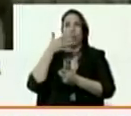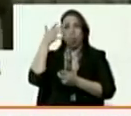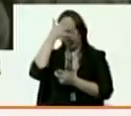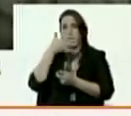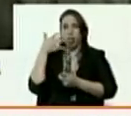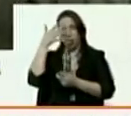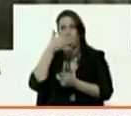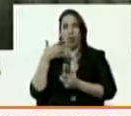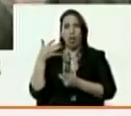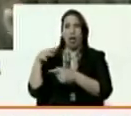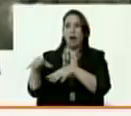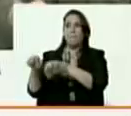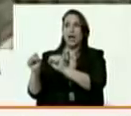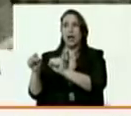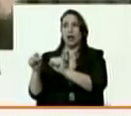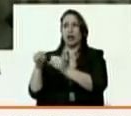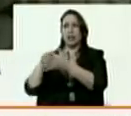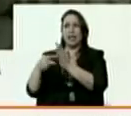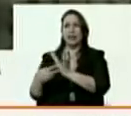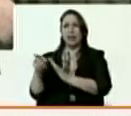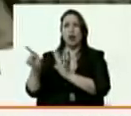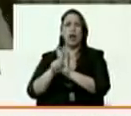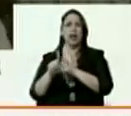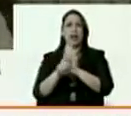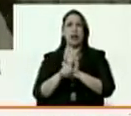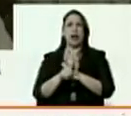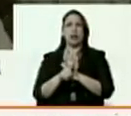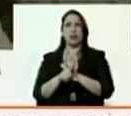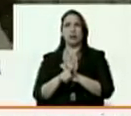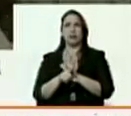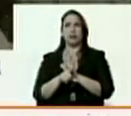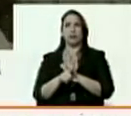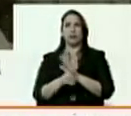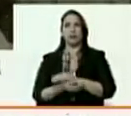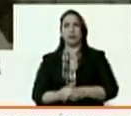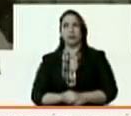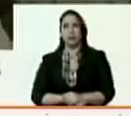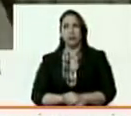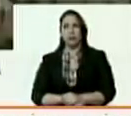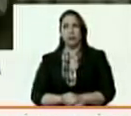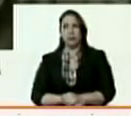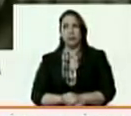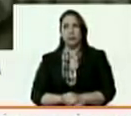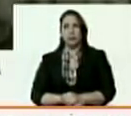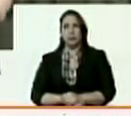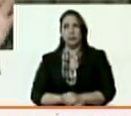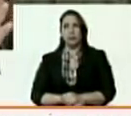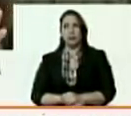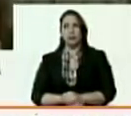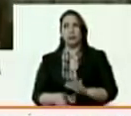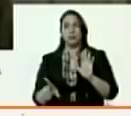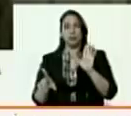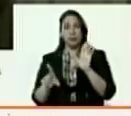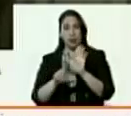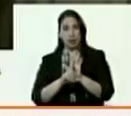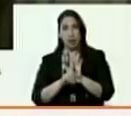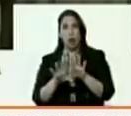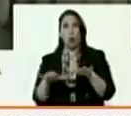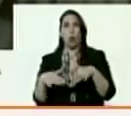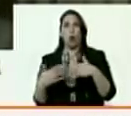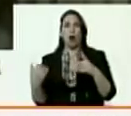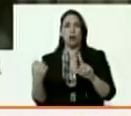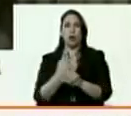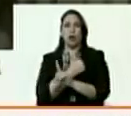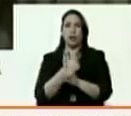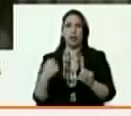sentido de la legalidad interamericana. la legalidad interamericana cuando agredió